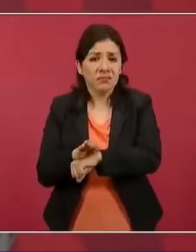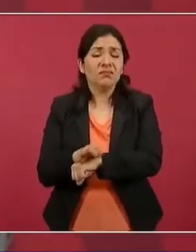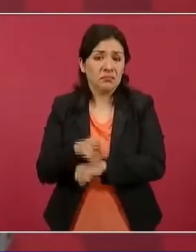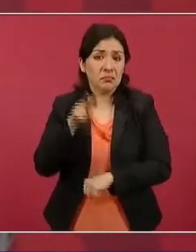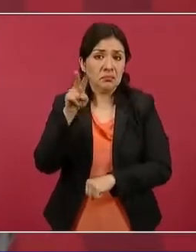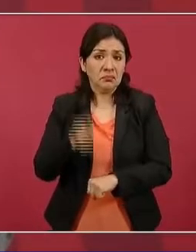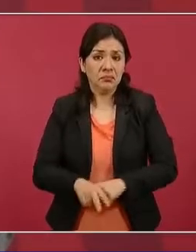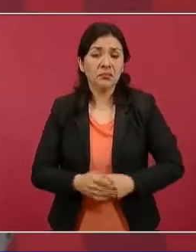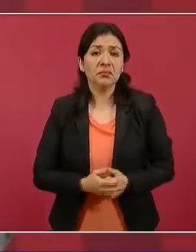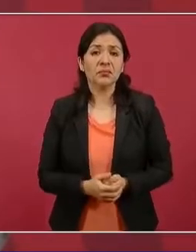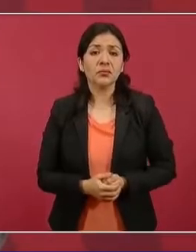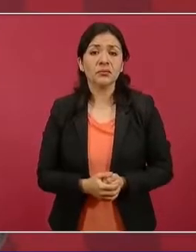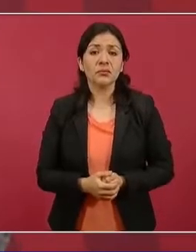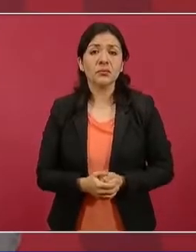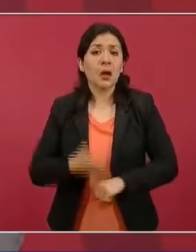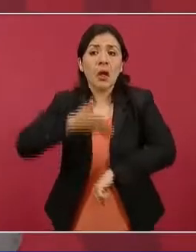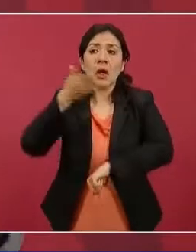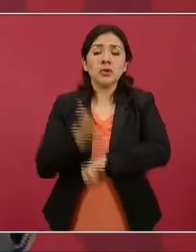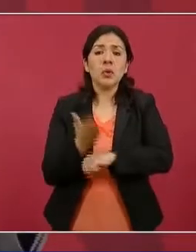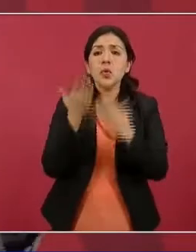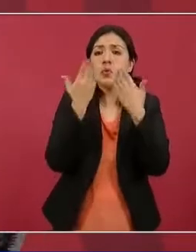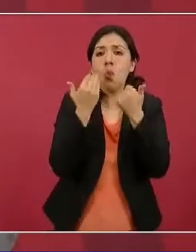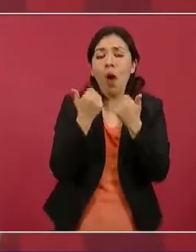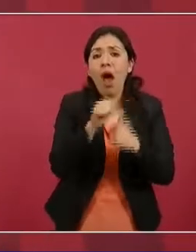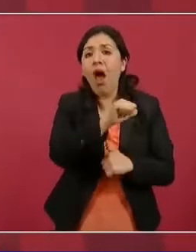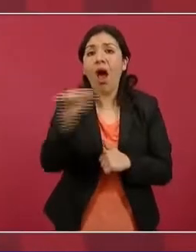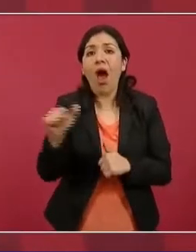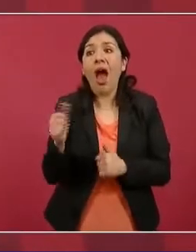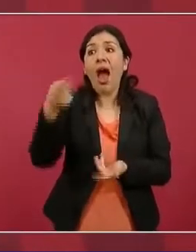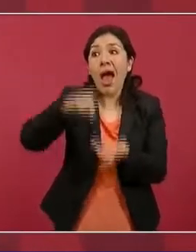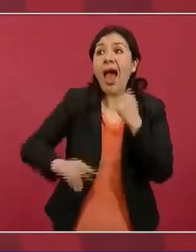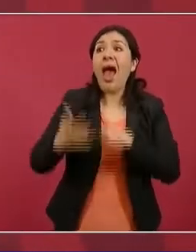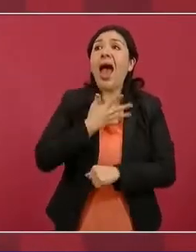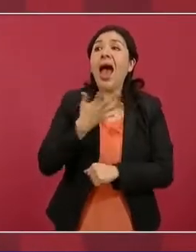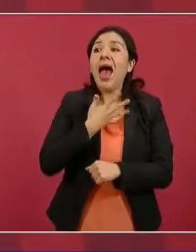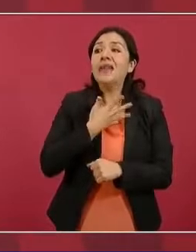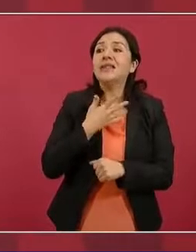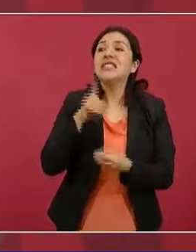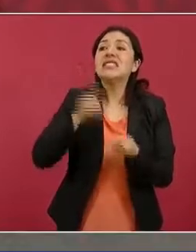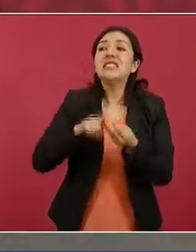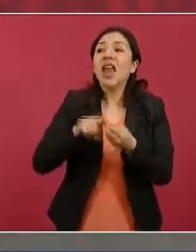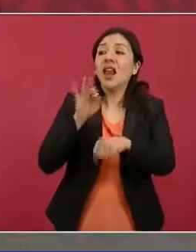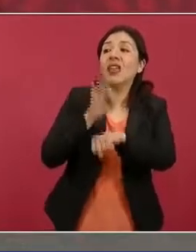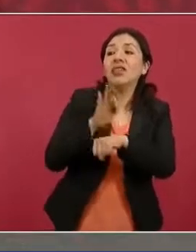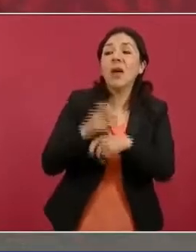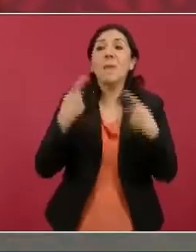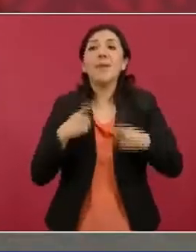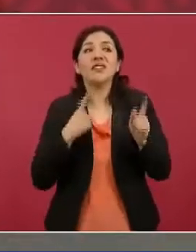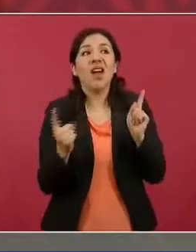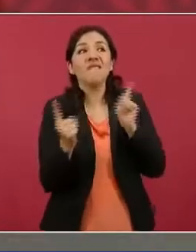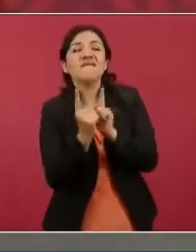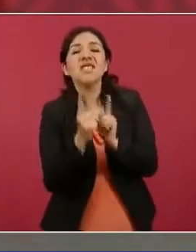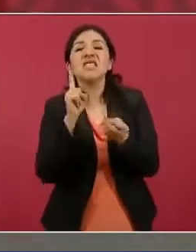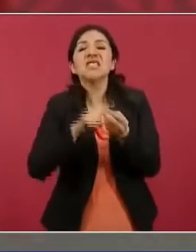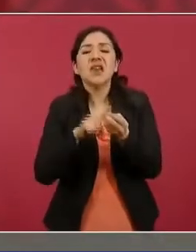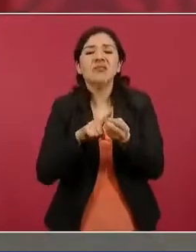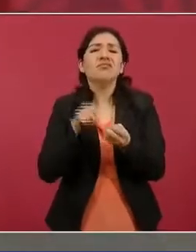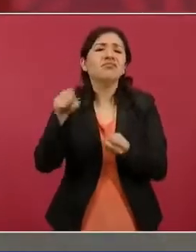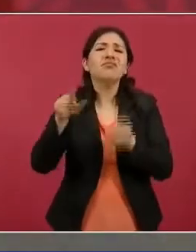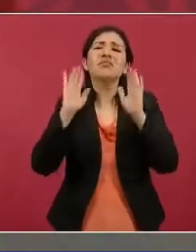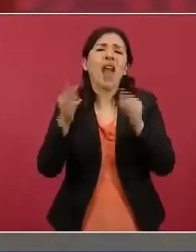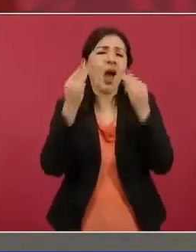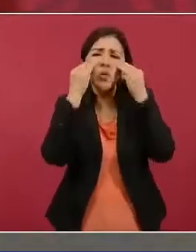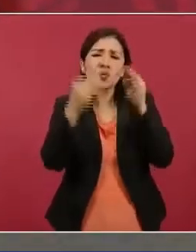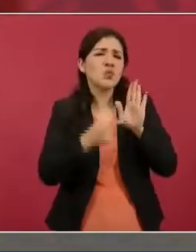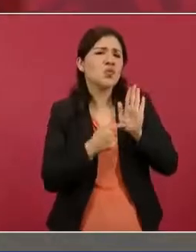protege a los que tienen influencia. Eso es lo que queda de manifiesto y